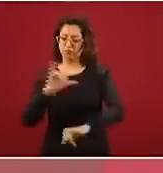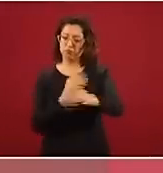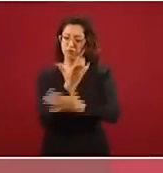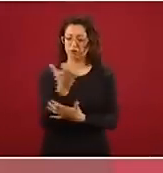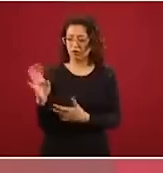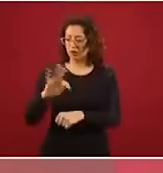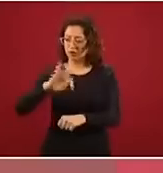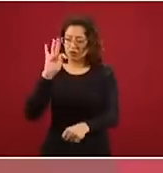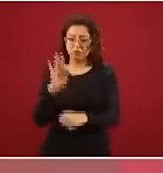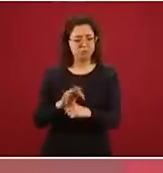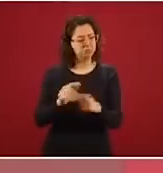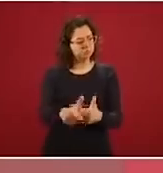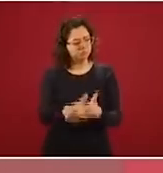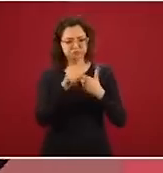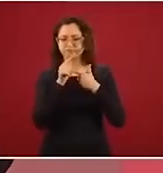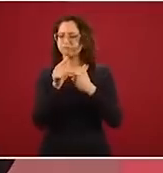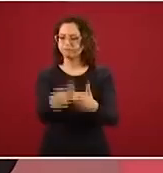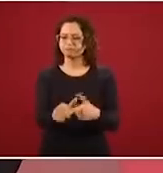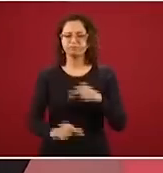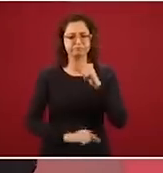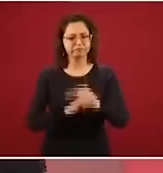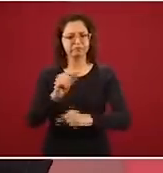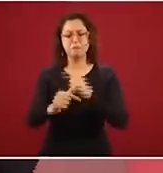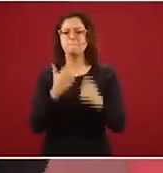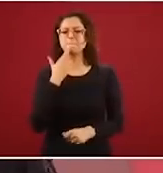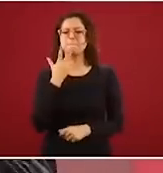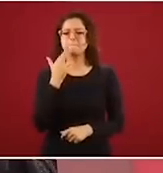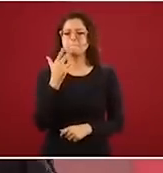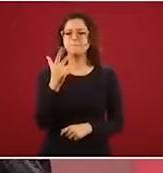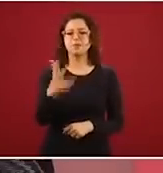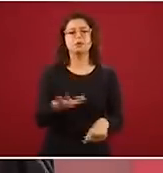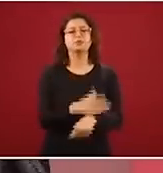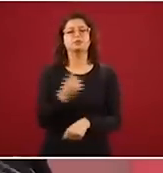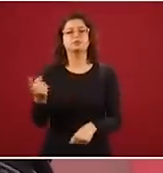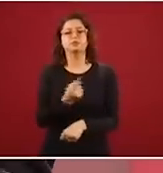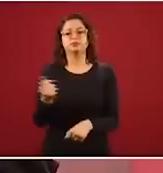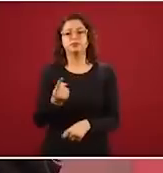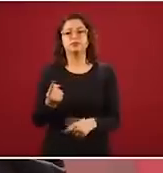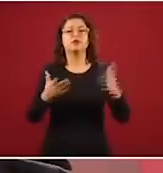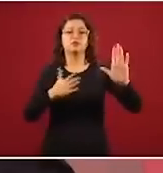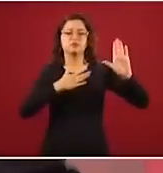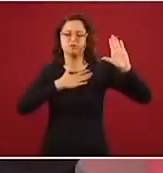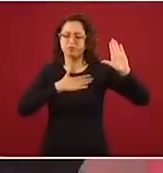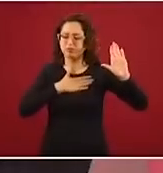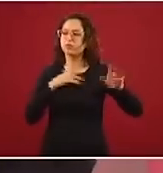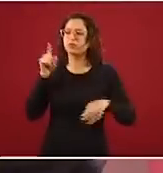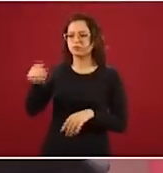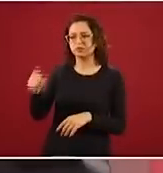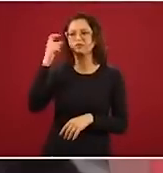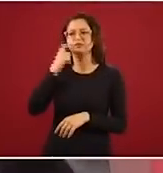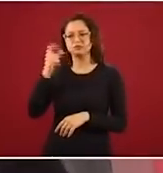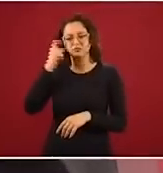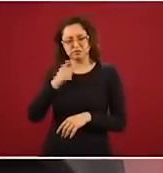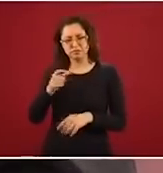Y cada vez va a estar mejor, ¿sí? Porque es un compromiso que tenemos con los productores de Guerrero. Incluso se va